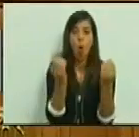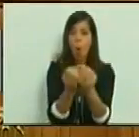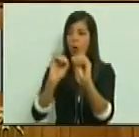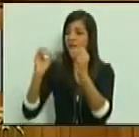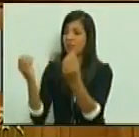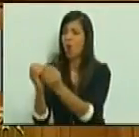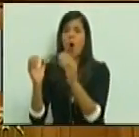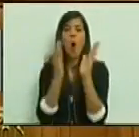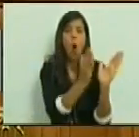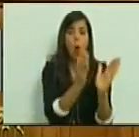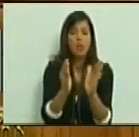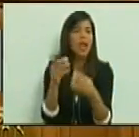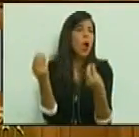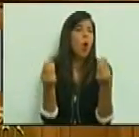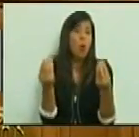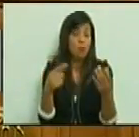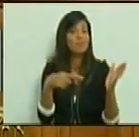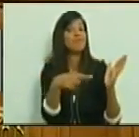ir dando.